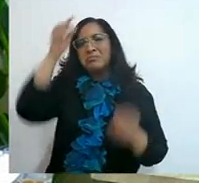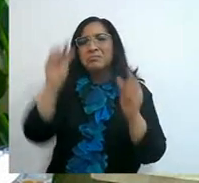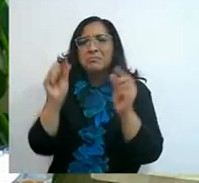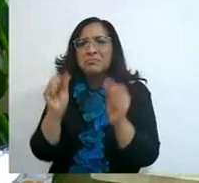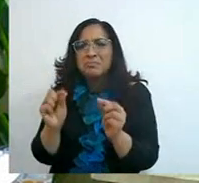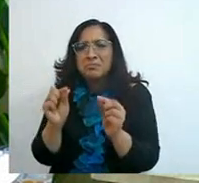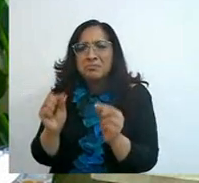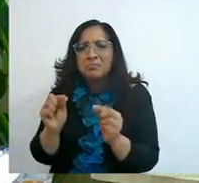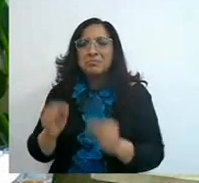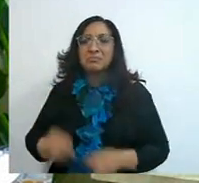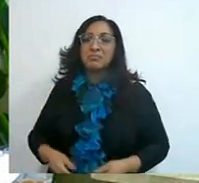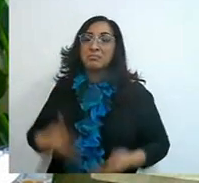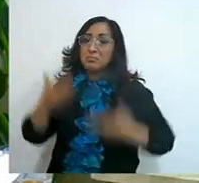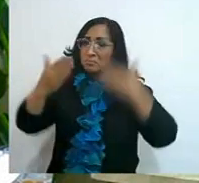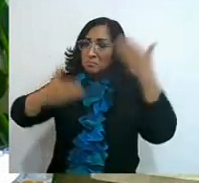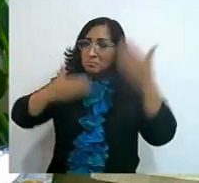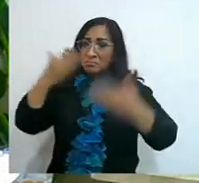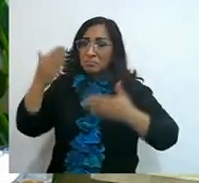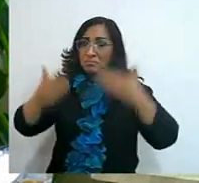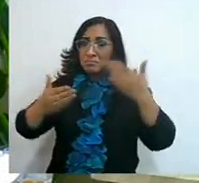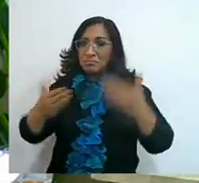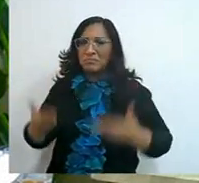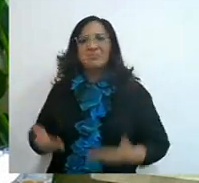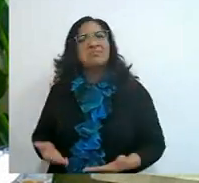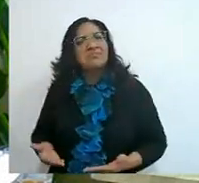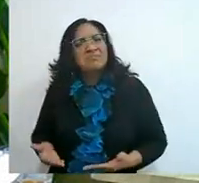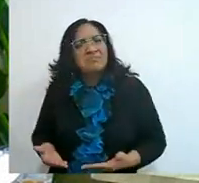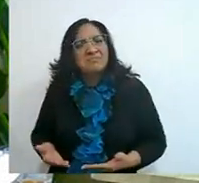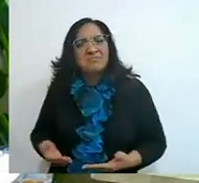Le enseñan un